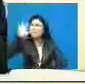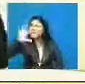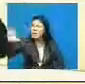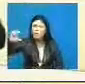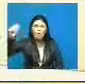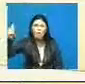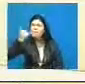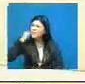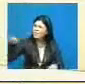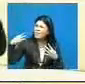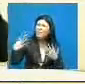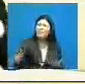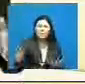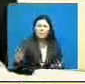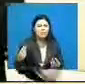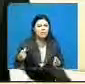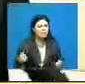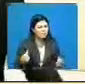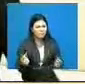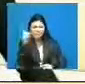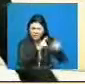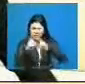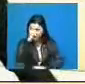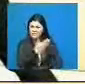Quiero que rápidamente miremos